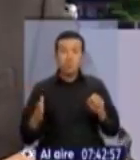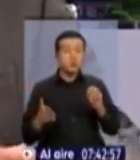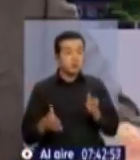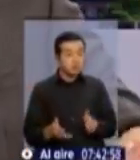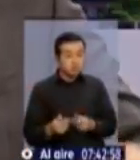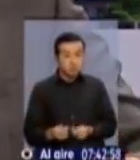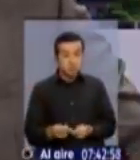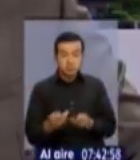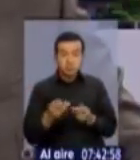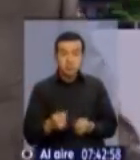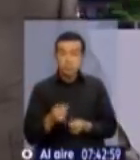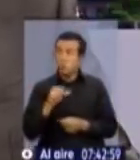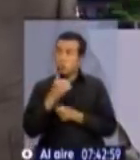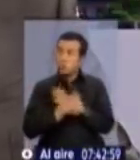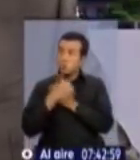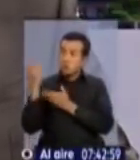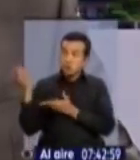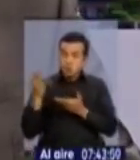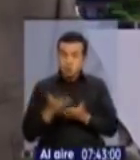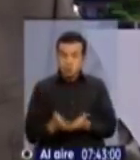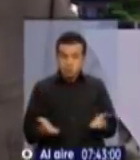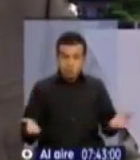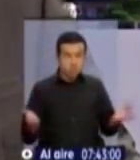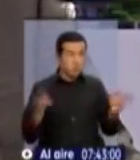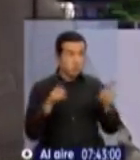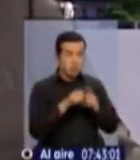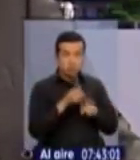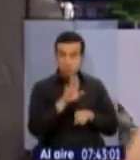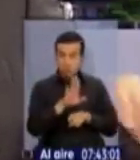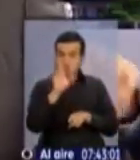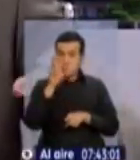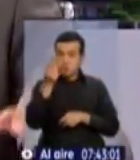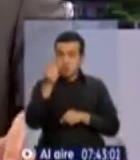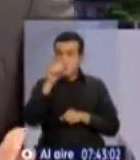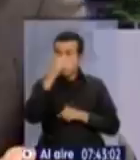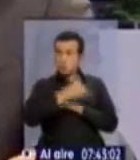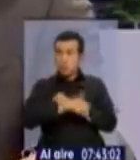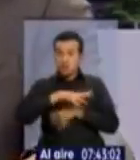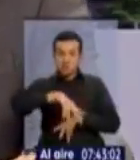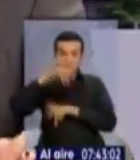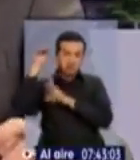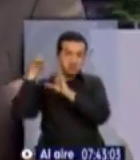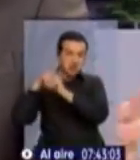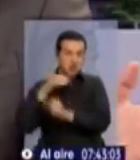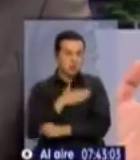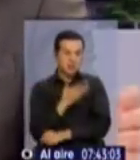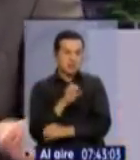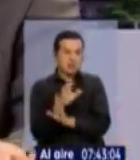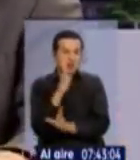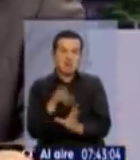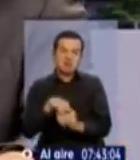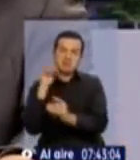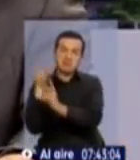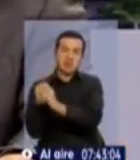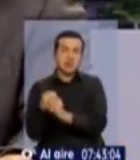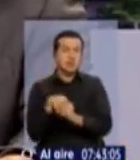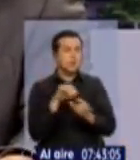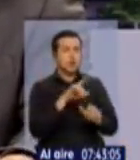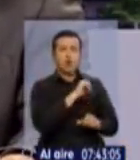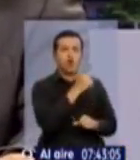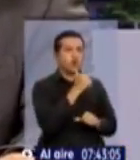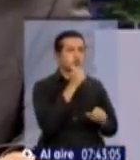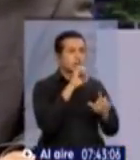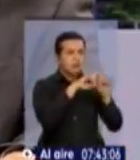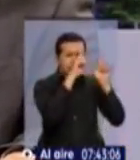les vas a dar el mismo trato a los que sacaron sus capitales digamos de los últimos cinco seis siete años les vas a dar